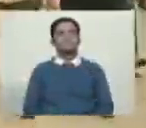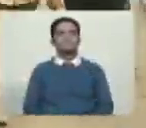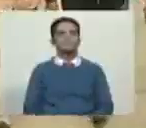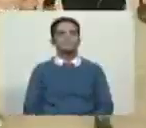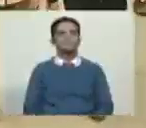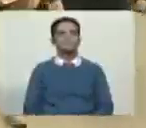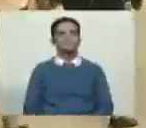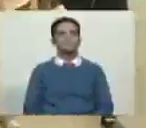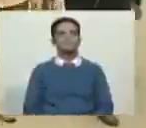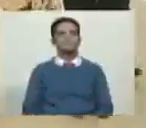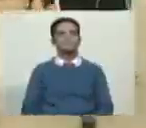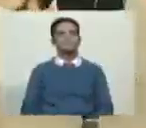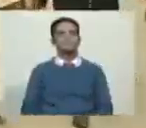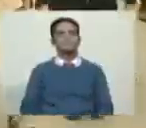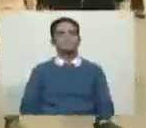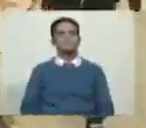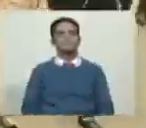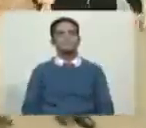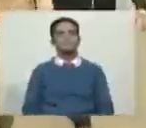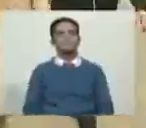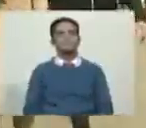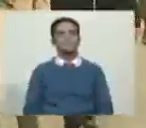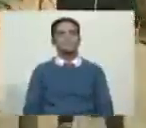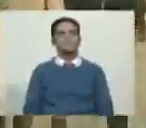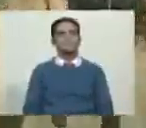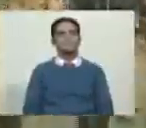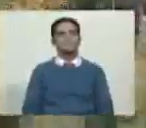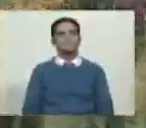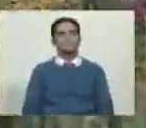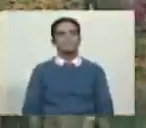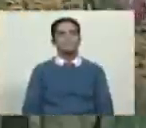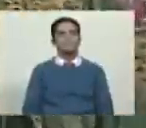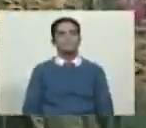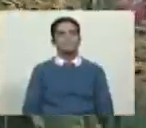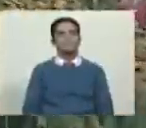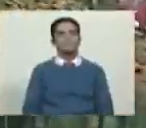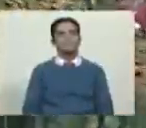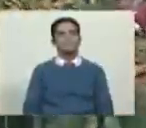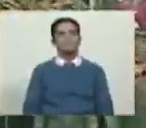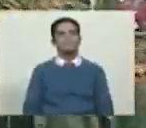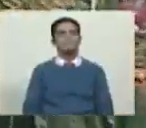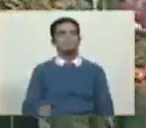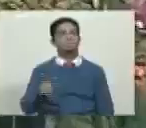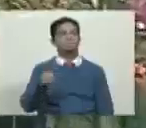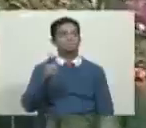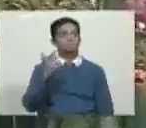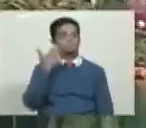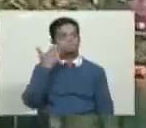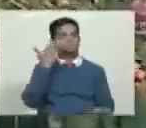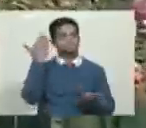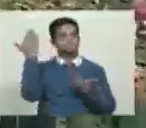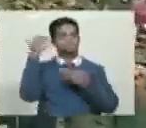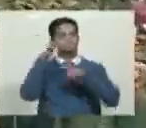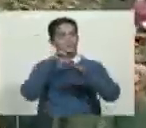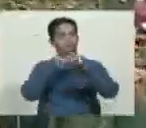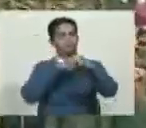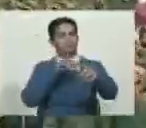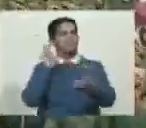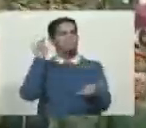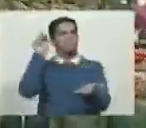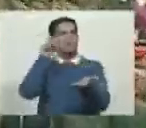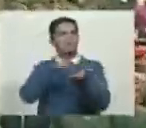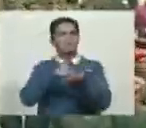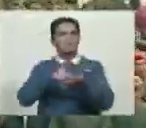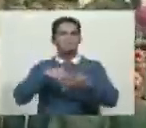de 2019 para la República Bolivariana de Venezuela. Sin duda alguna, participar en esta marcha